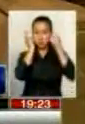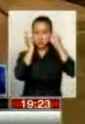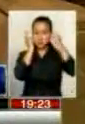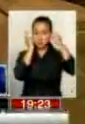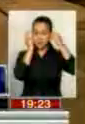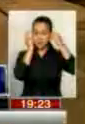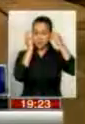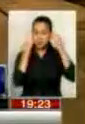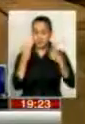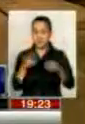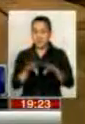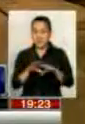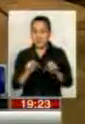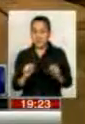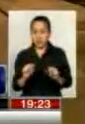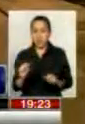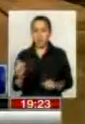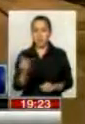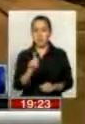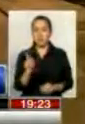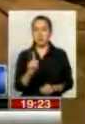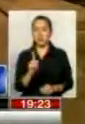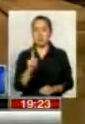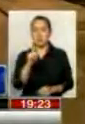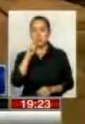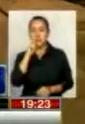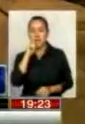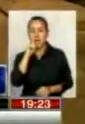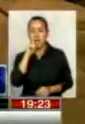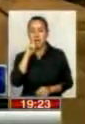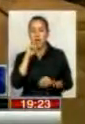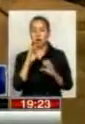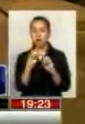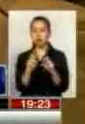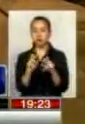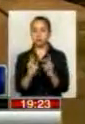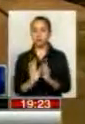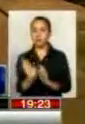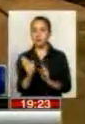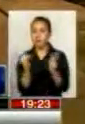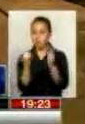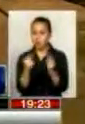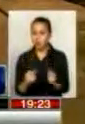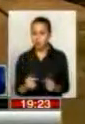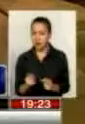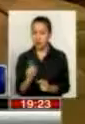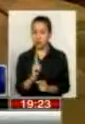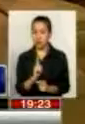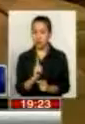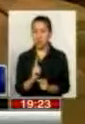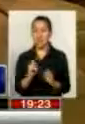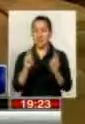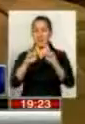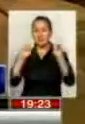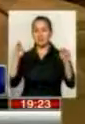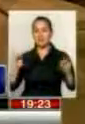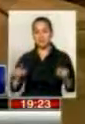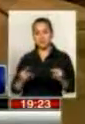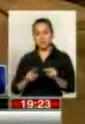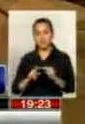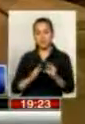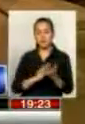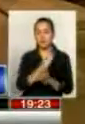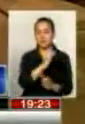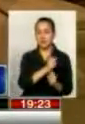cual no da y no quita, digamos, efectivamente la posibilidad de seguir discutiendo en el marco, digamos, del